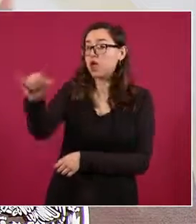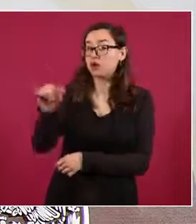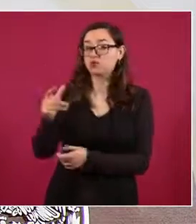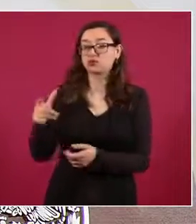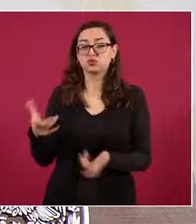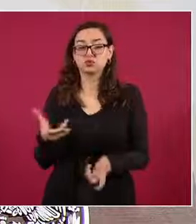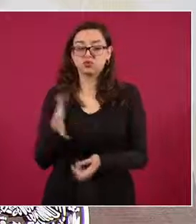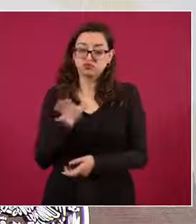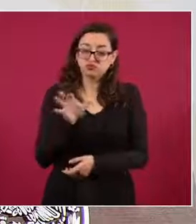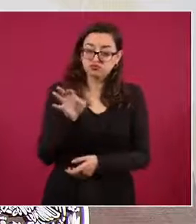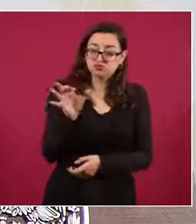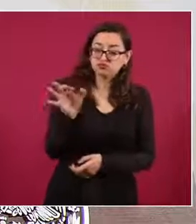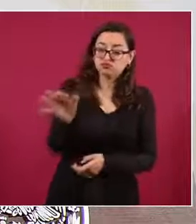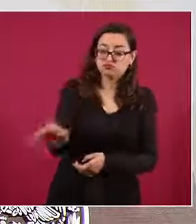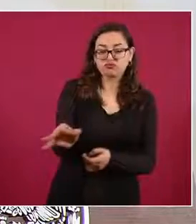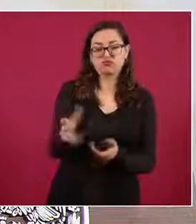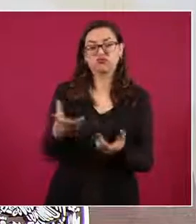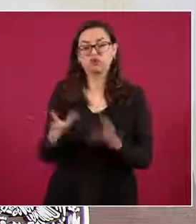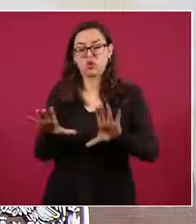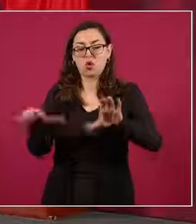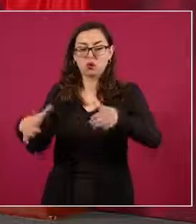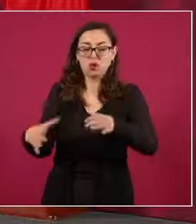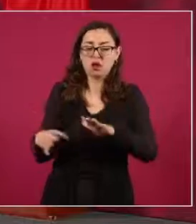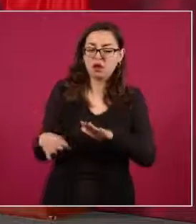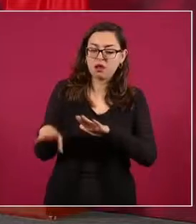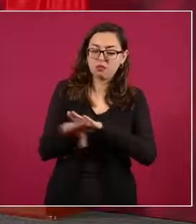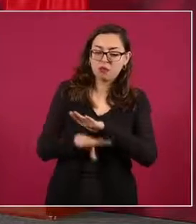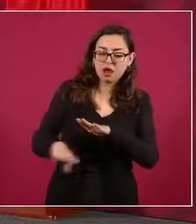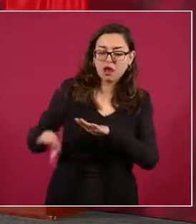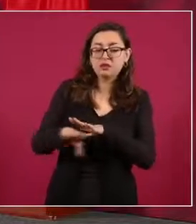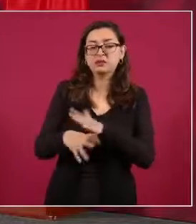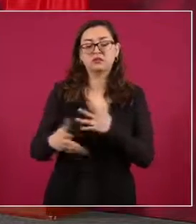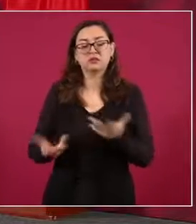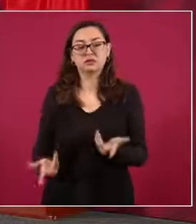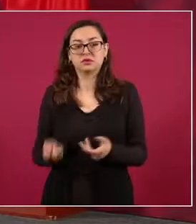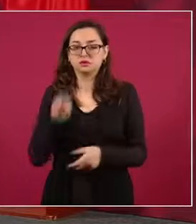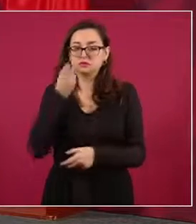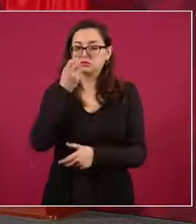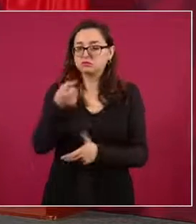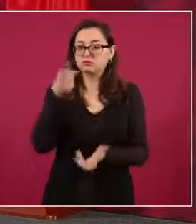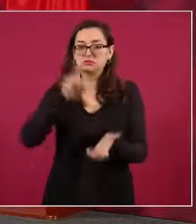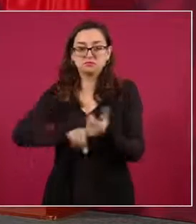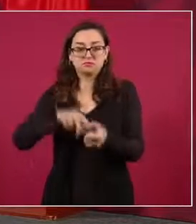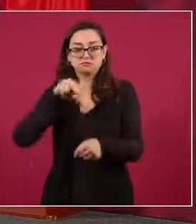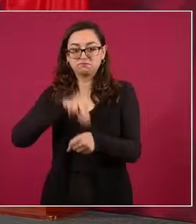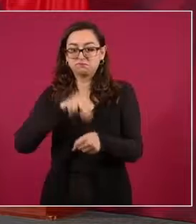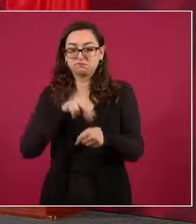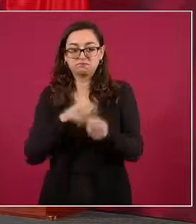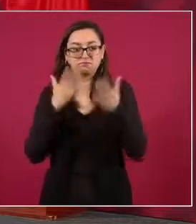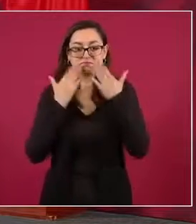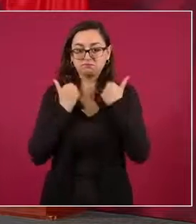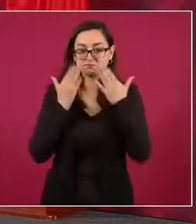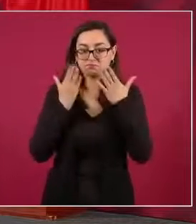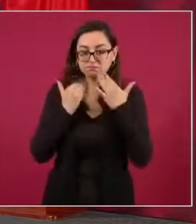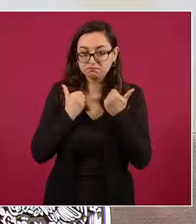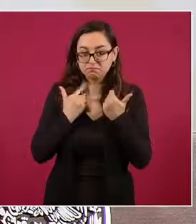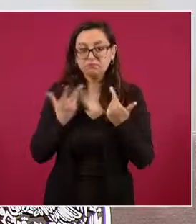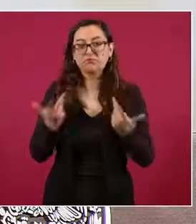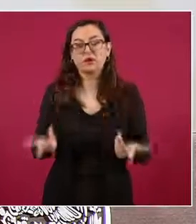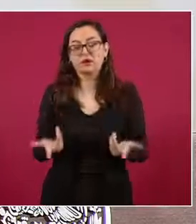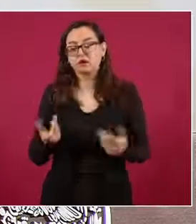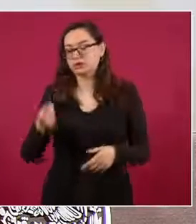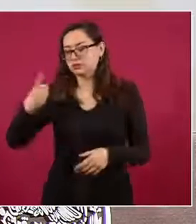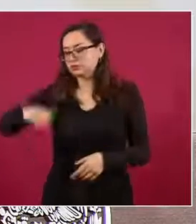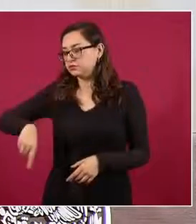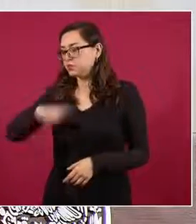de hospitales básicos, comunitarios, hospitales integrales. Y a pesar de que se han intentado muchas